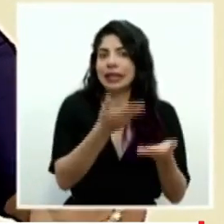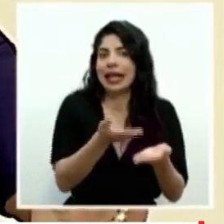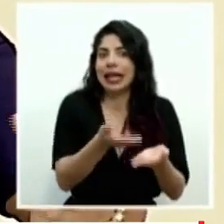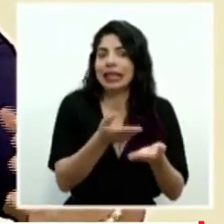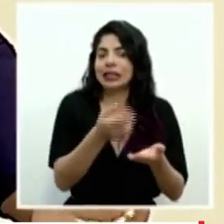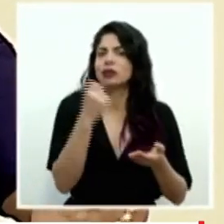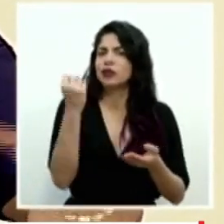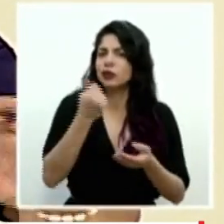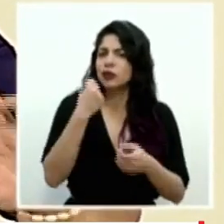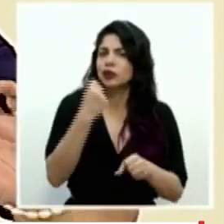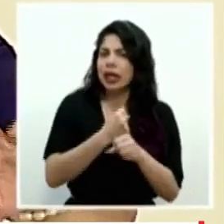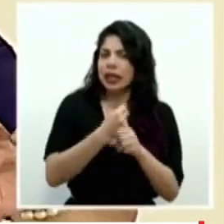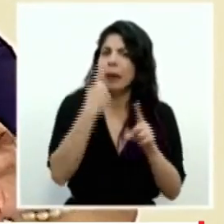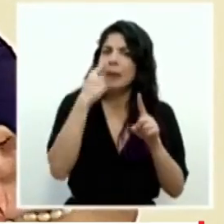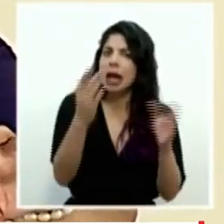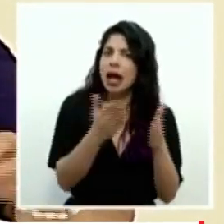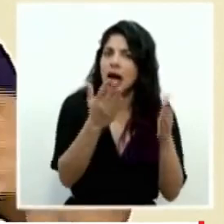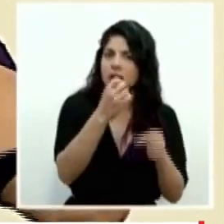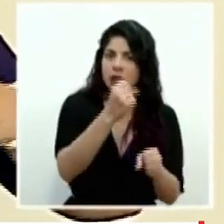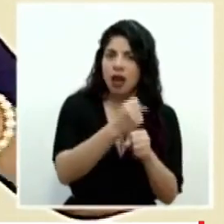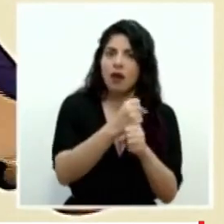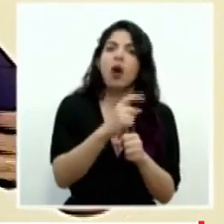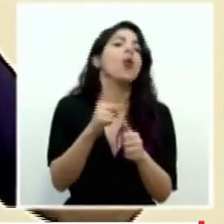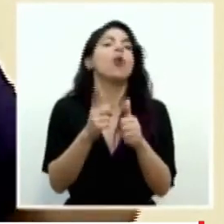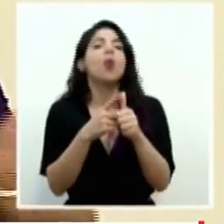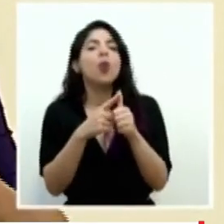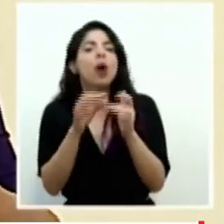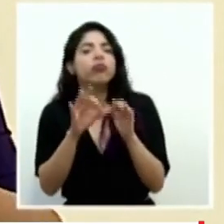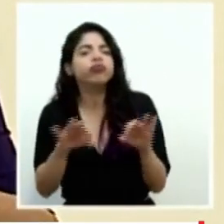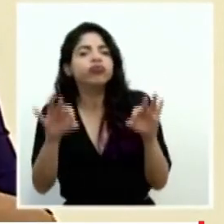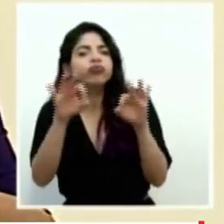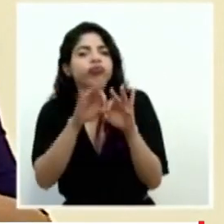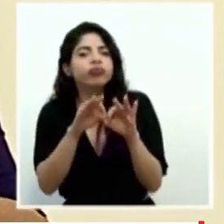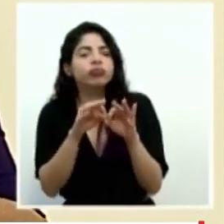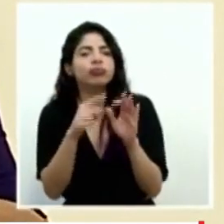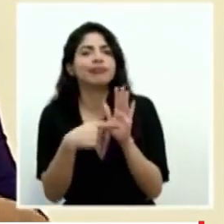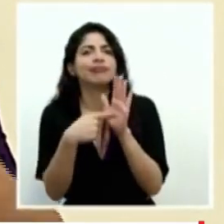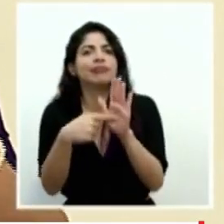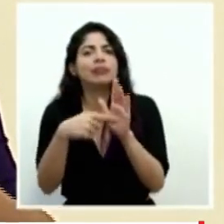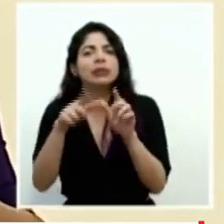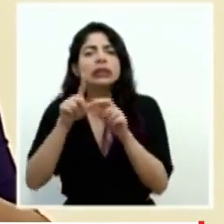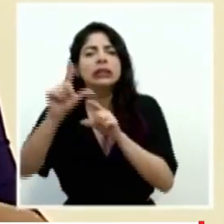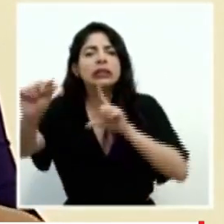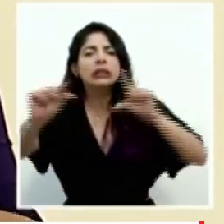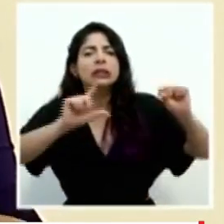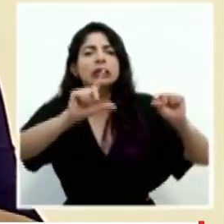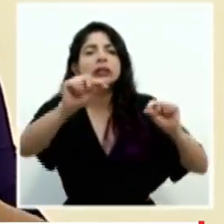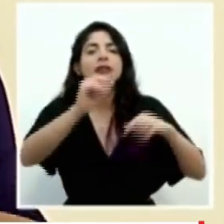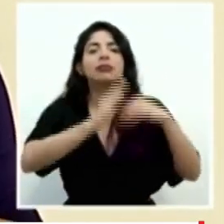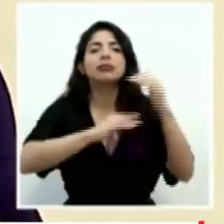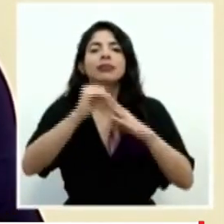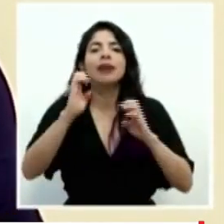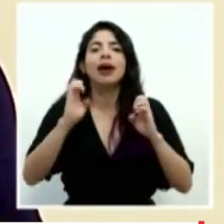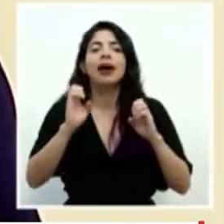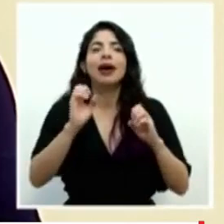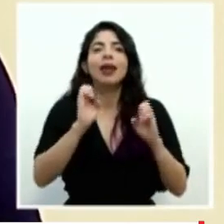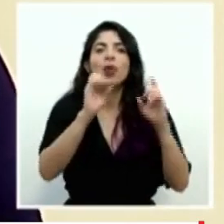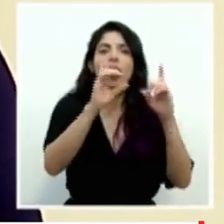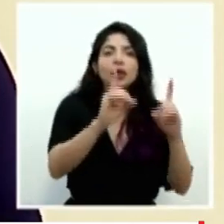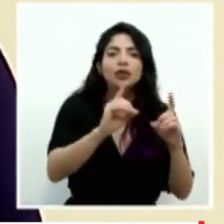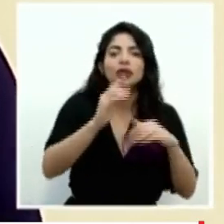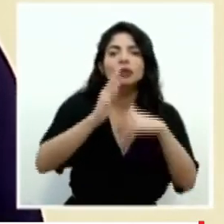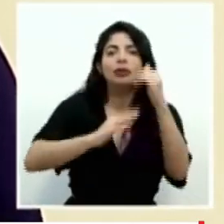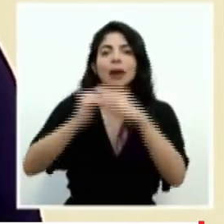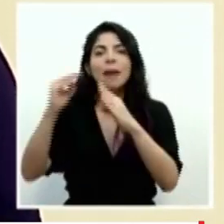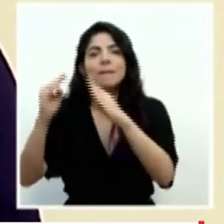son intensivas en empleo. Hay una particular que tiene una gran expresión regional, que es toda la infraestructura educativa y la de vivienda,